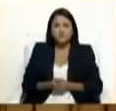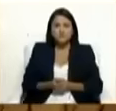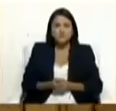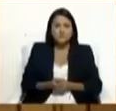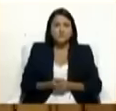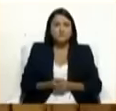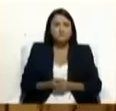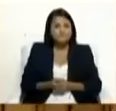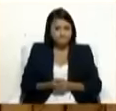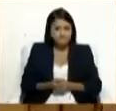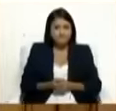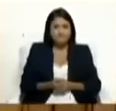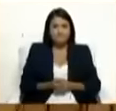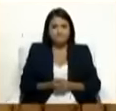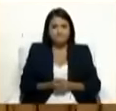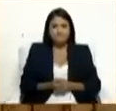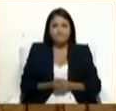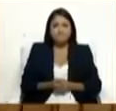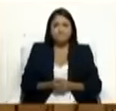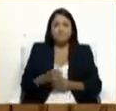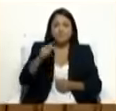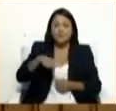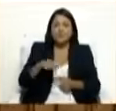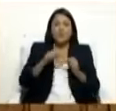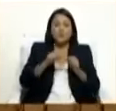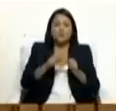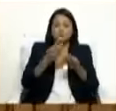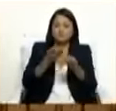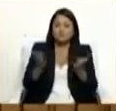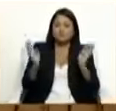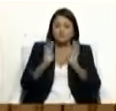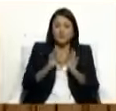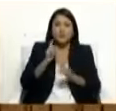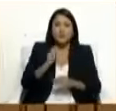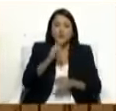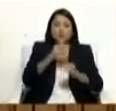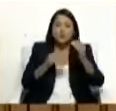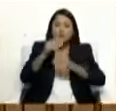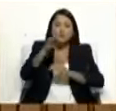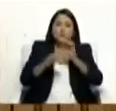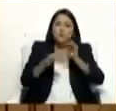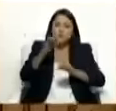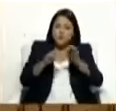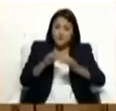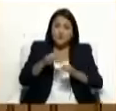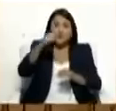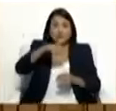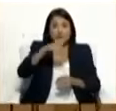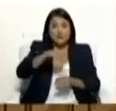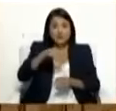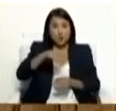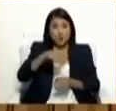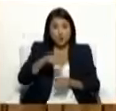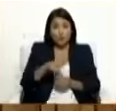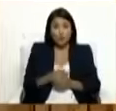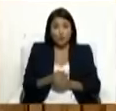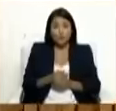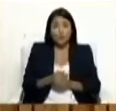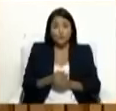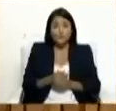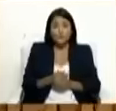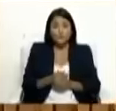Así es, nosotros continuamos aquí en los alrededores del Tribunal Supremo de Justicia, donde el día de hoy el